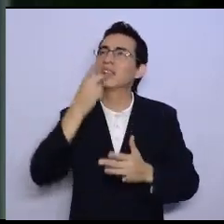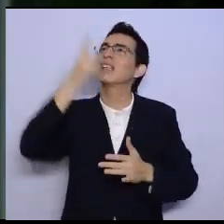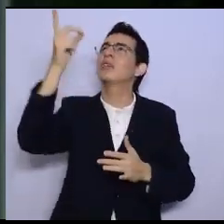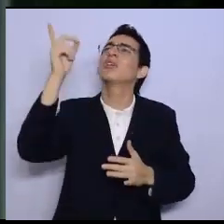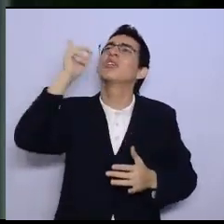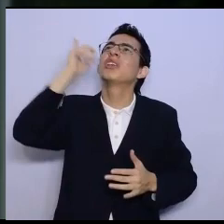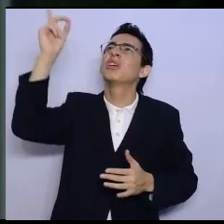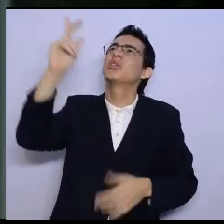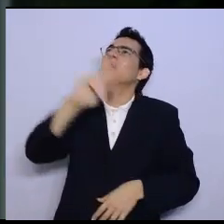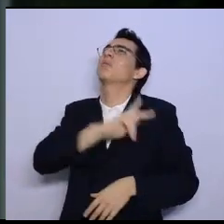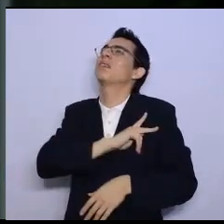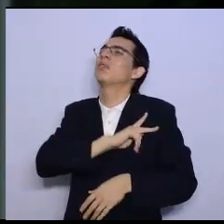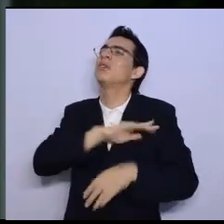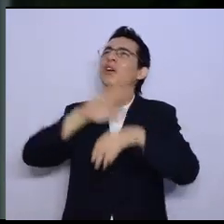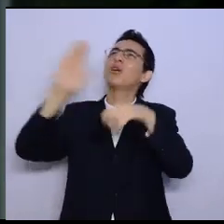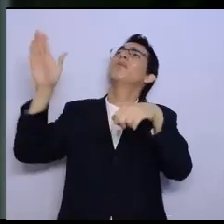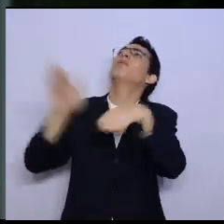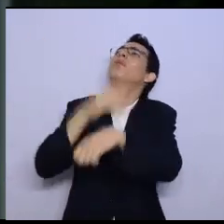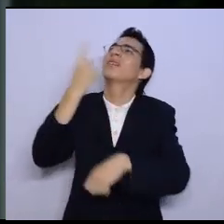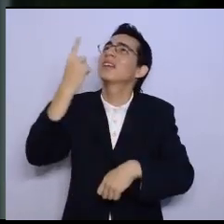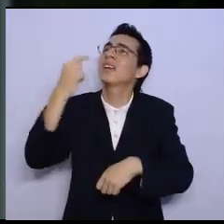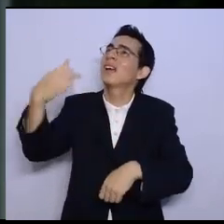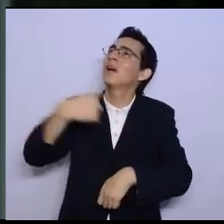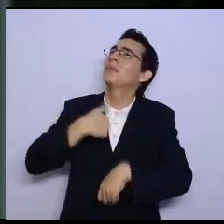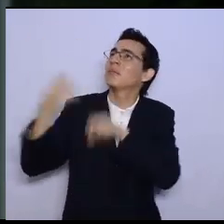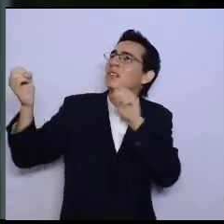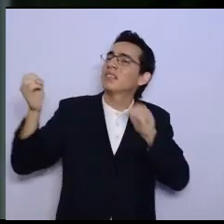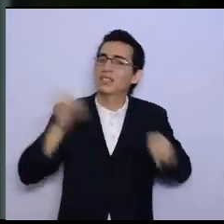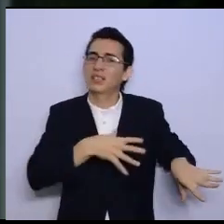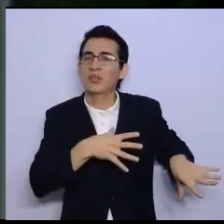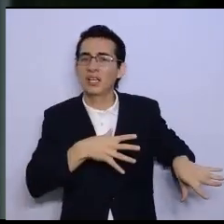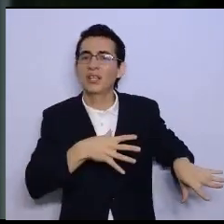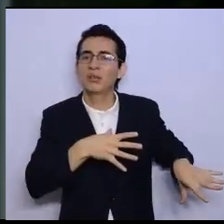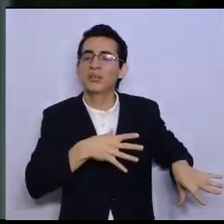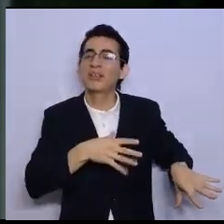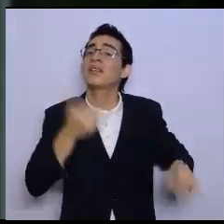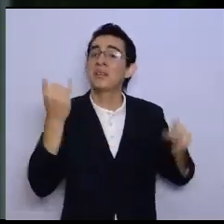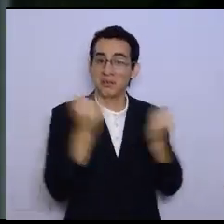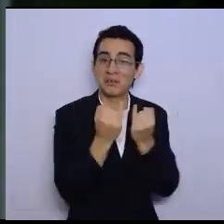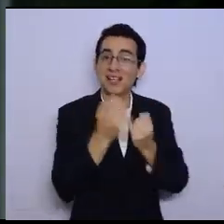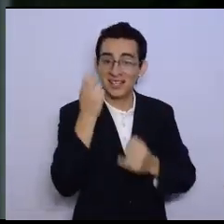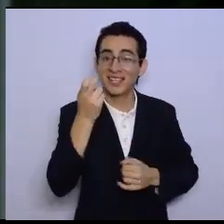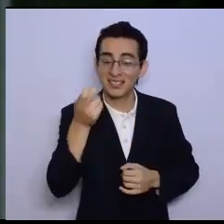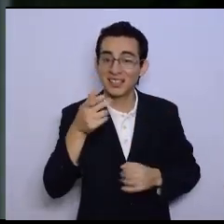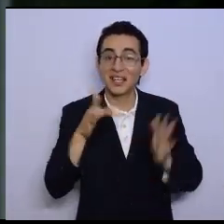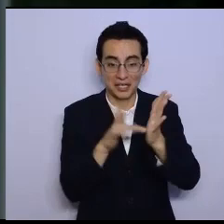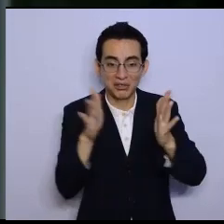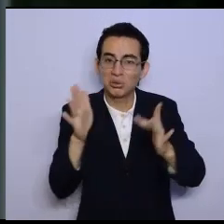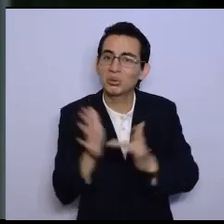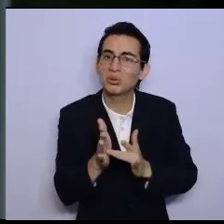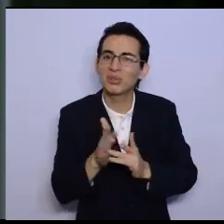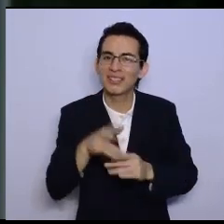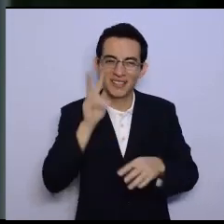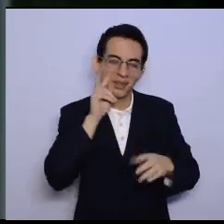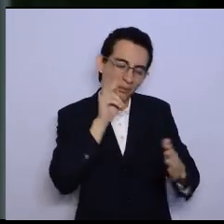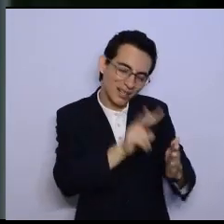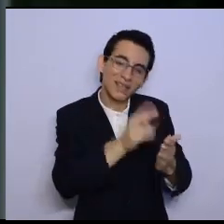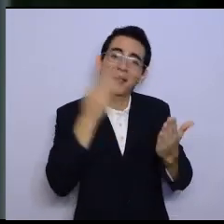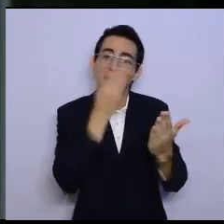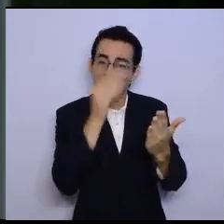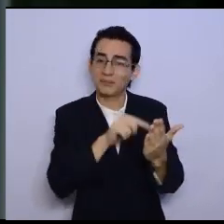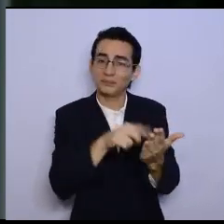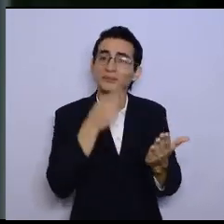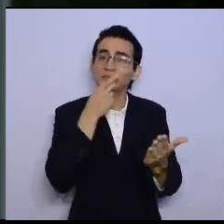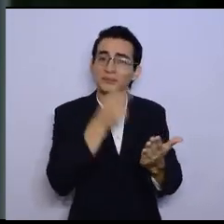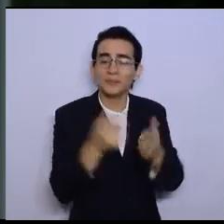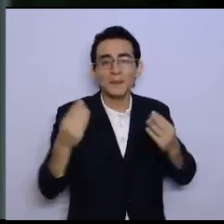mío, ¿por qué me has desamparado? Aquí tenemos una de las frases más impactantes de todos